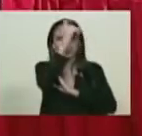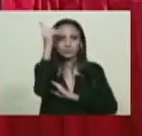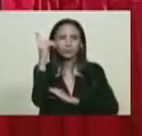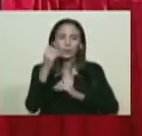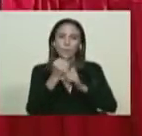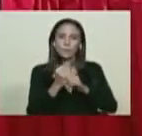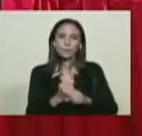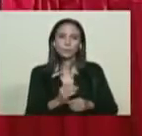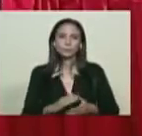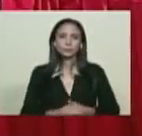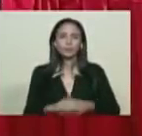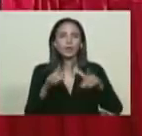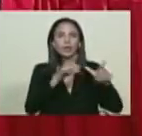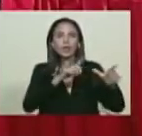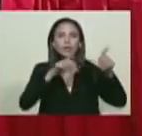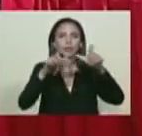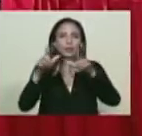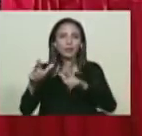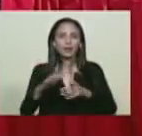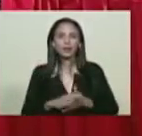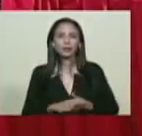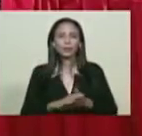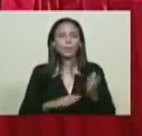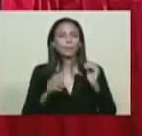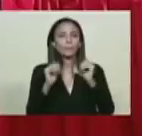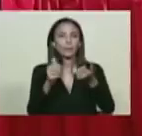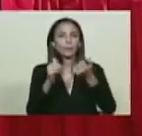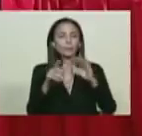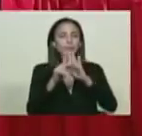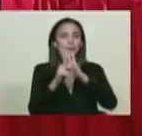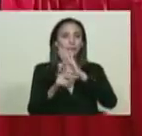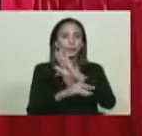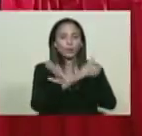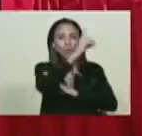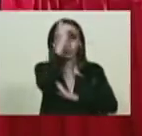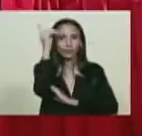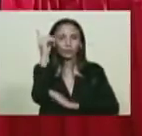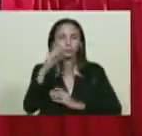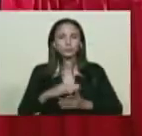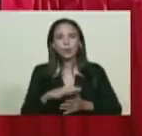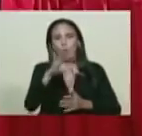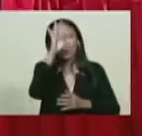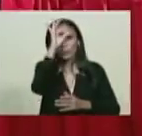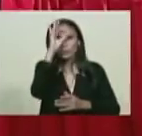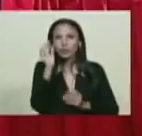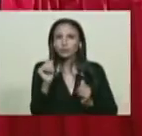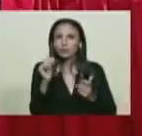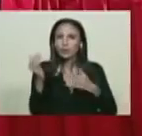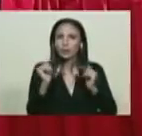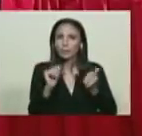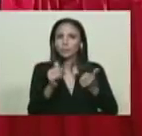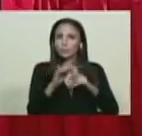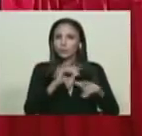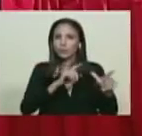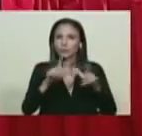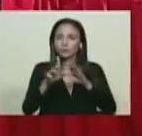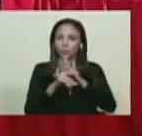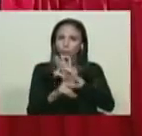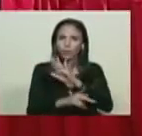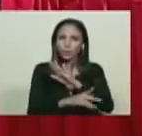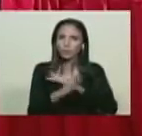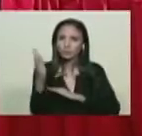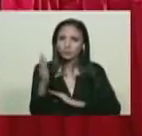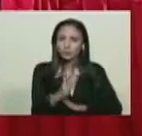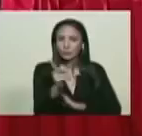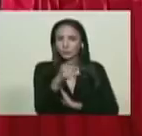Está listo para el turno al bate, Diosdado. No sé si ya llegó Diosdado a su programa. Bueno,